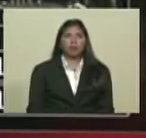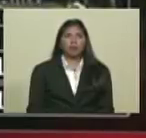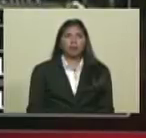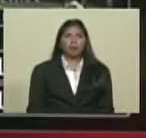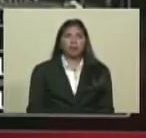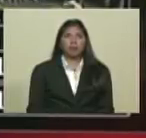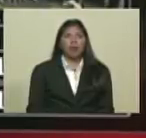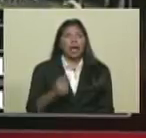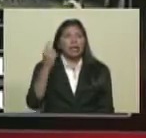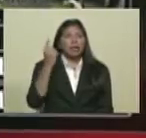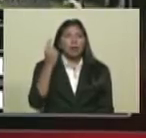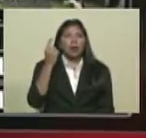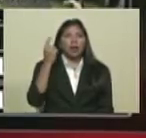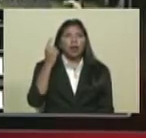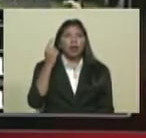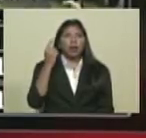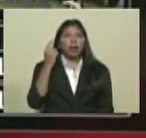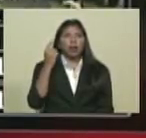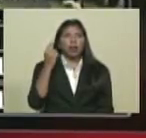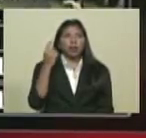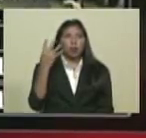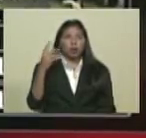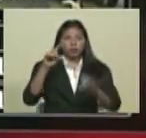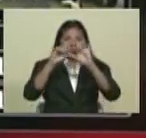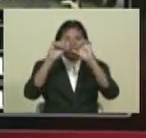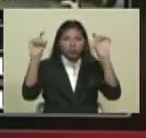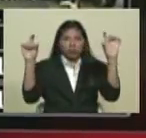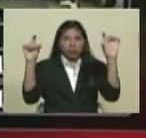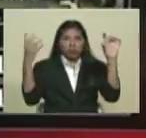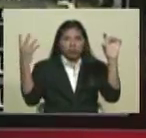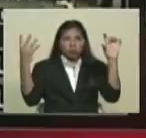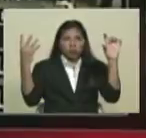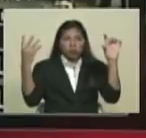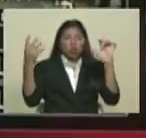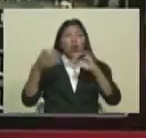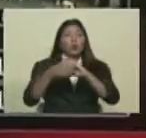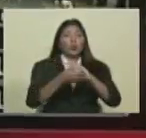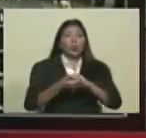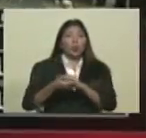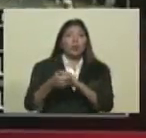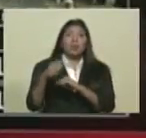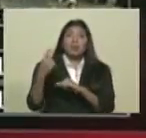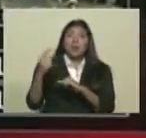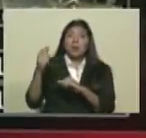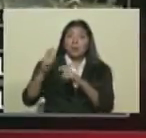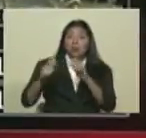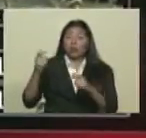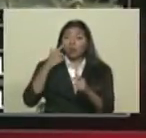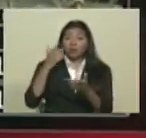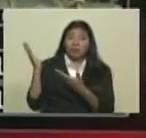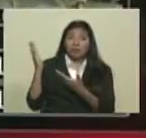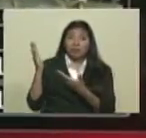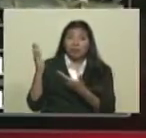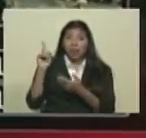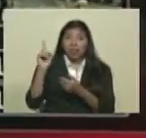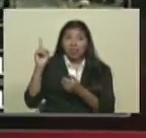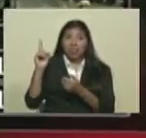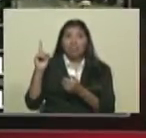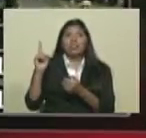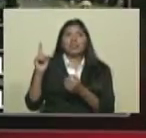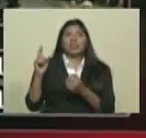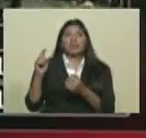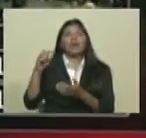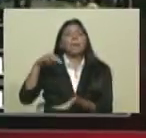que está arriba, la línea 4, es Trujillo. Por ahí hay una gente aplaudiendo, mira, Miranda.